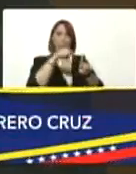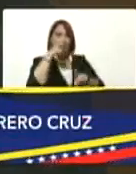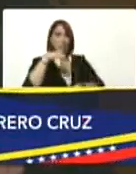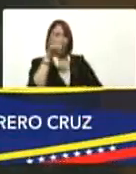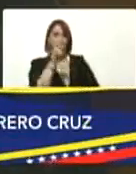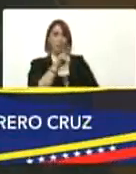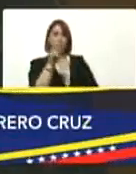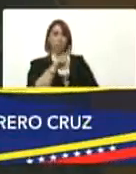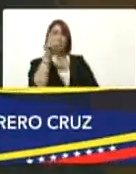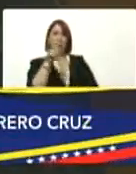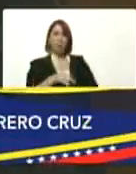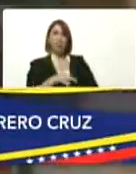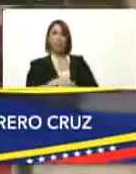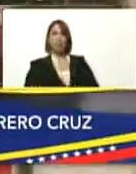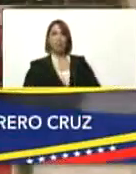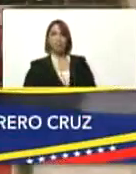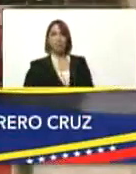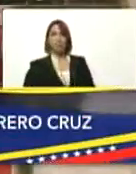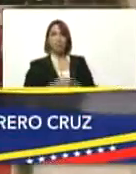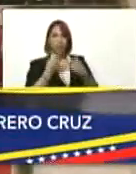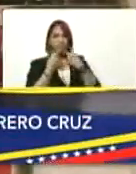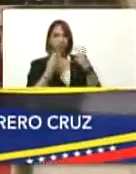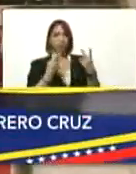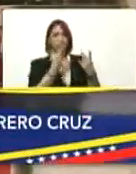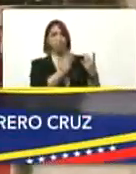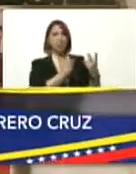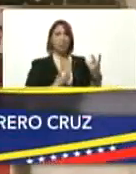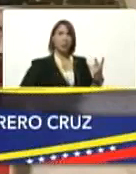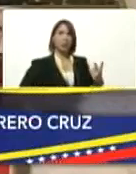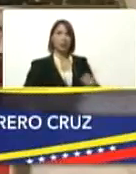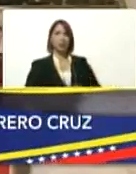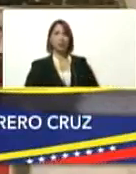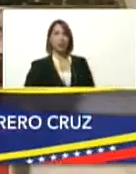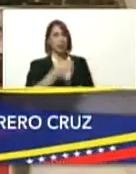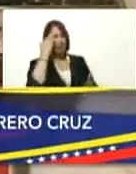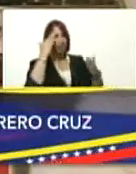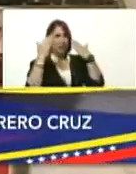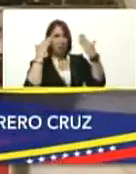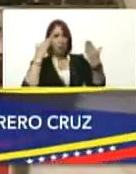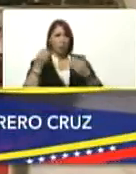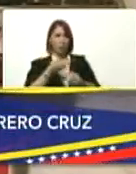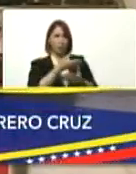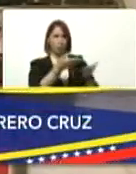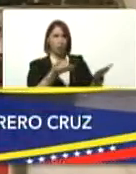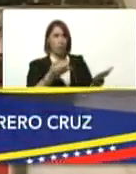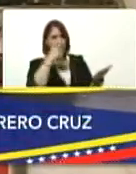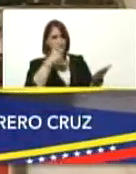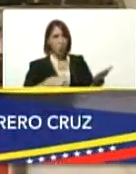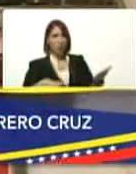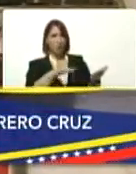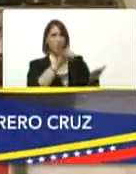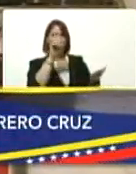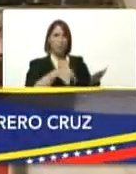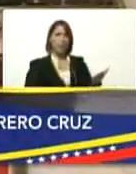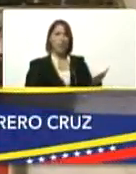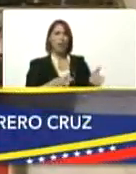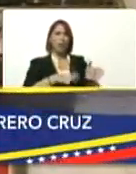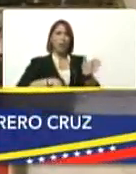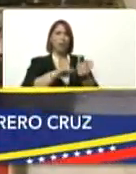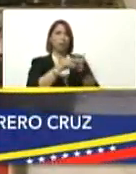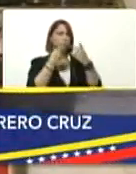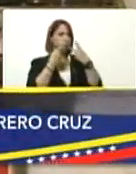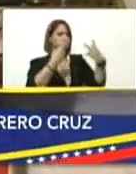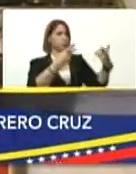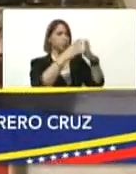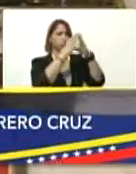nos insistió el general de ejército y el presidente, de un saludo a usted, al pueblo, y que le transmitiera todo